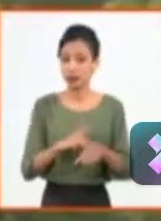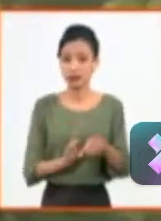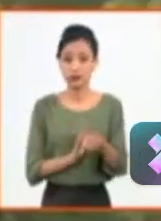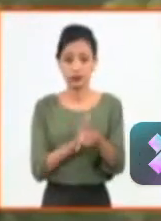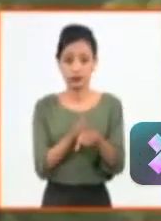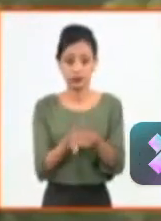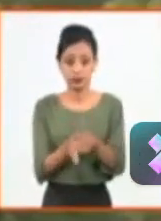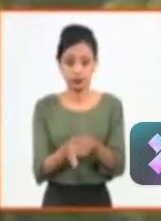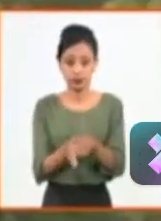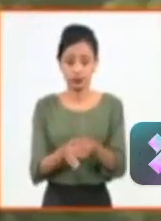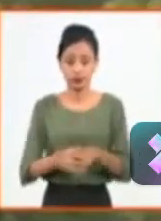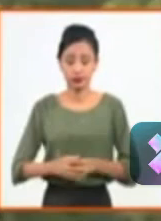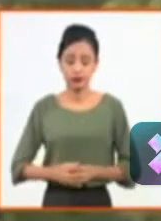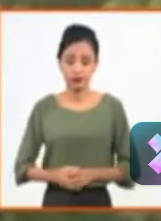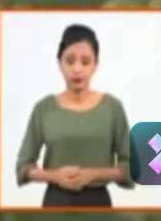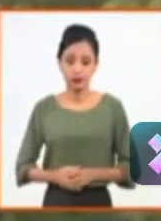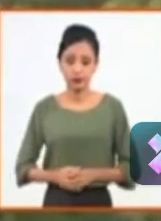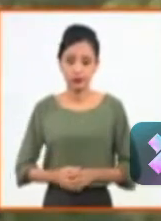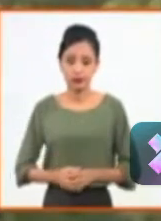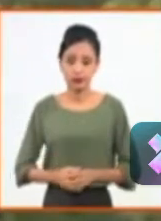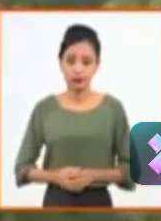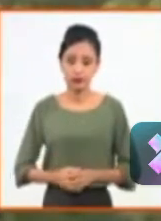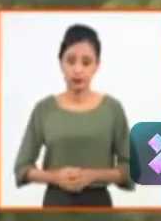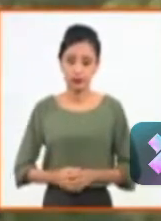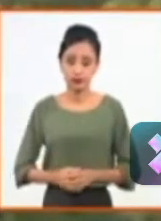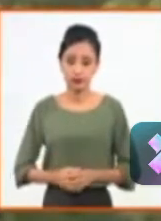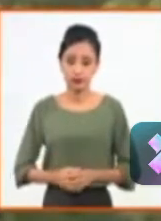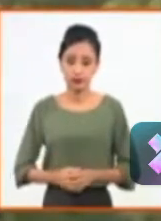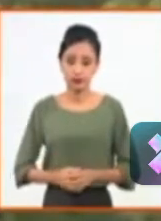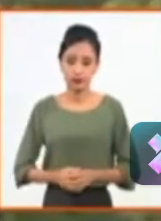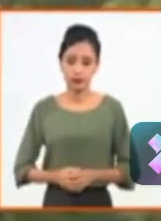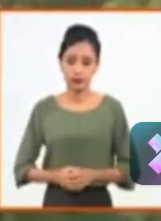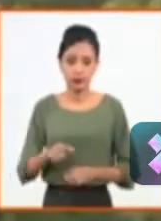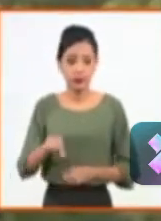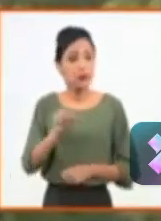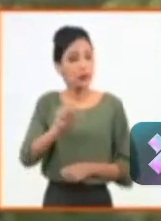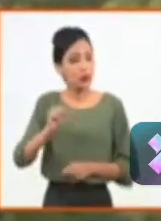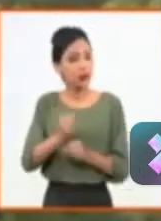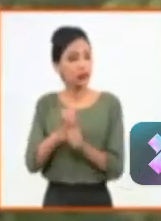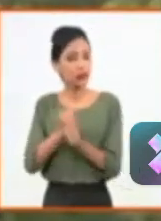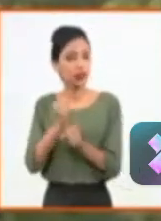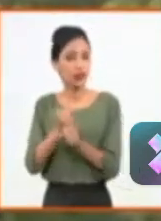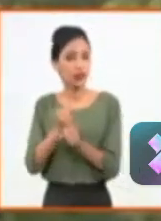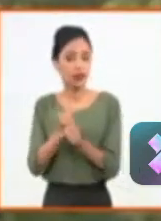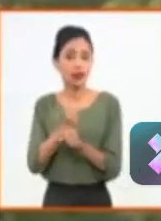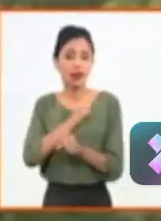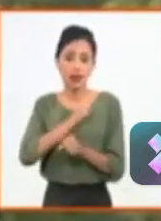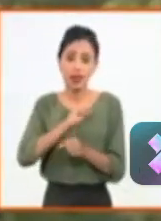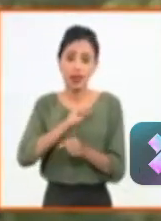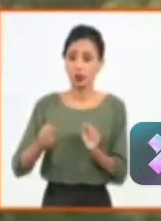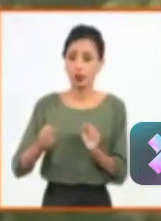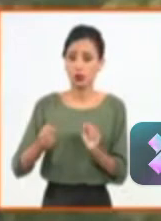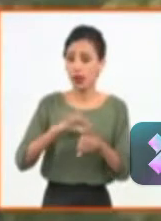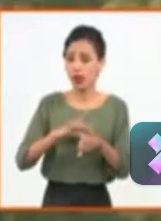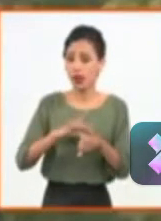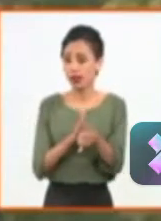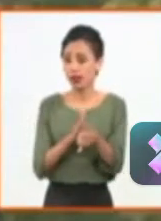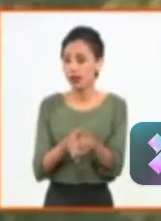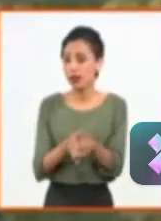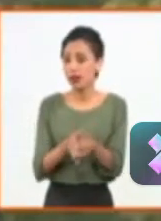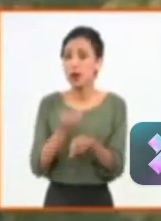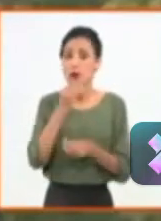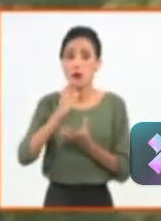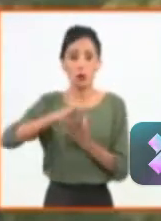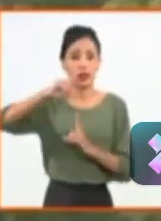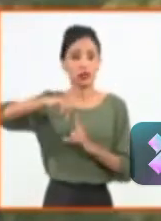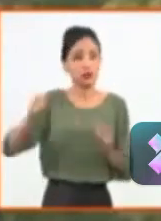este momento su mejor labor para garantizar que la provincia pueda salir adelante y se pueda de alguna manera